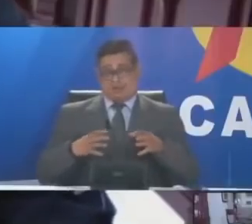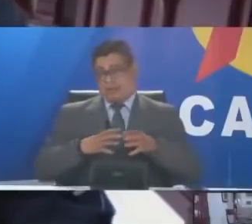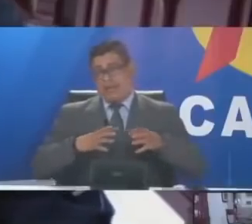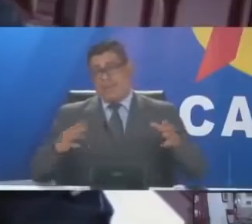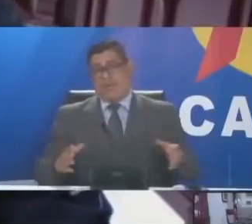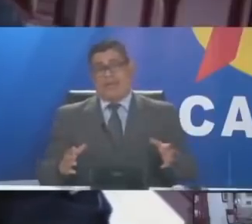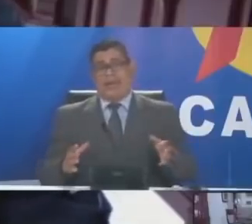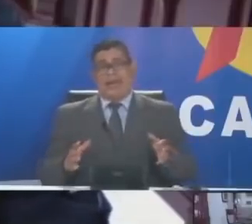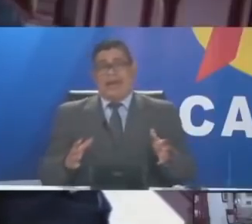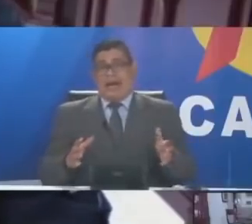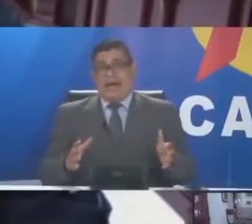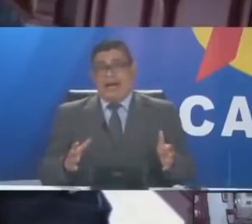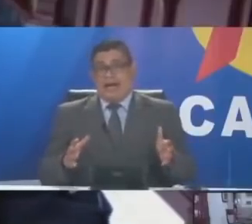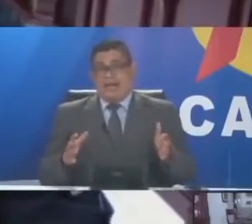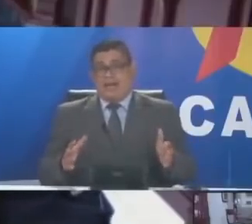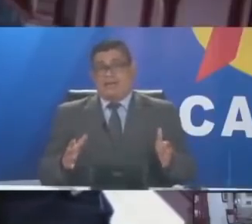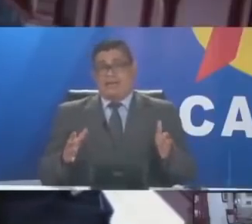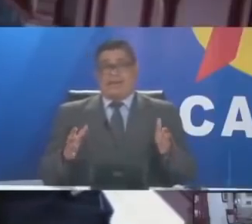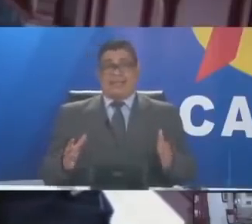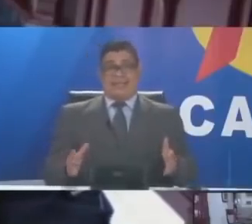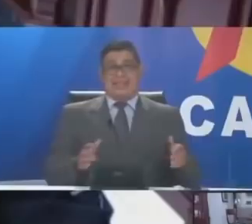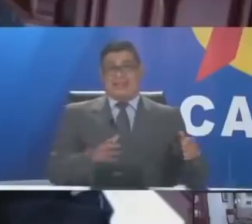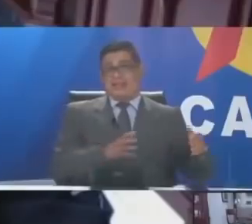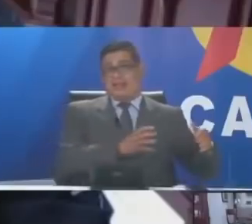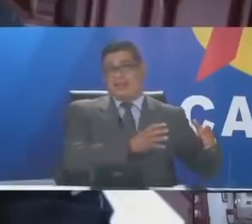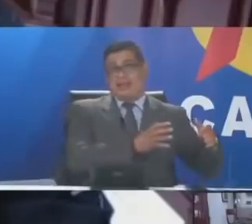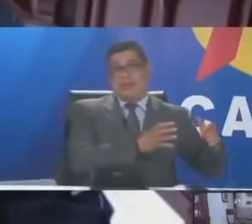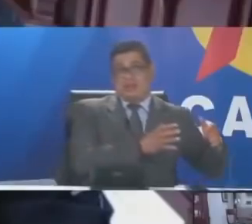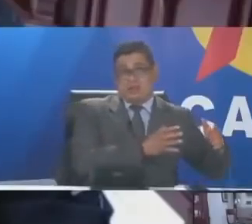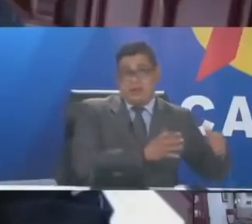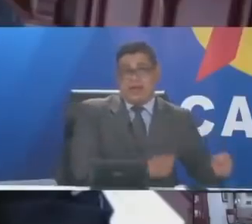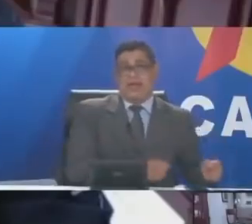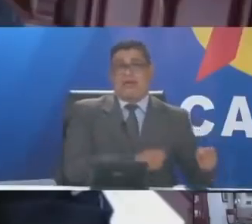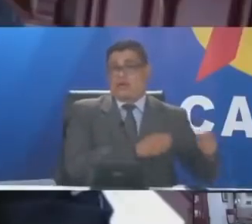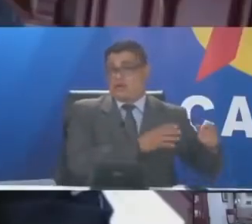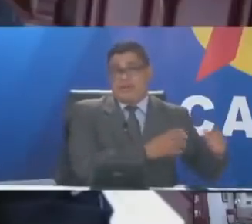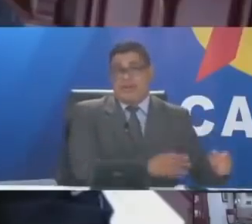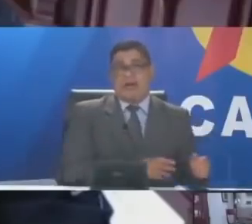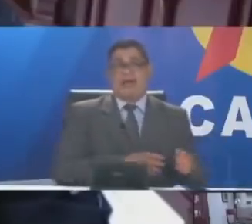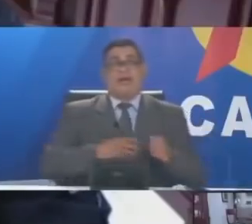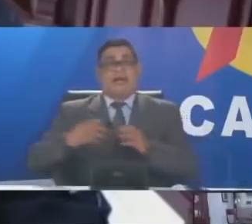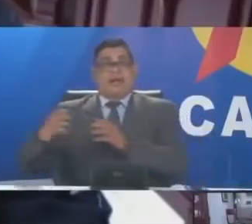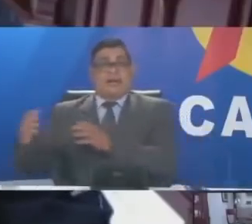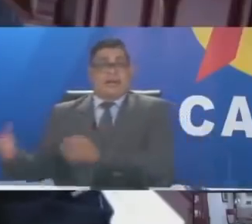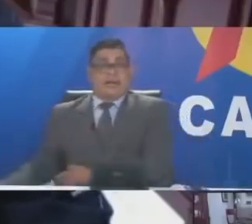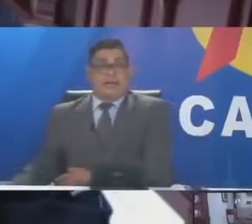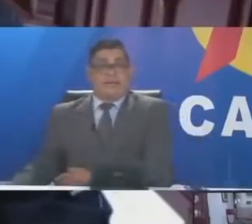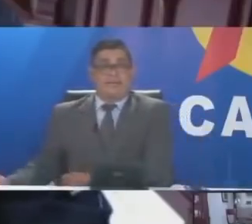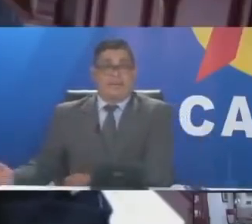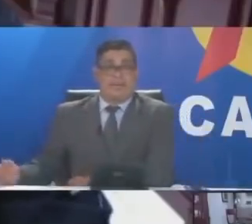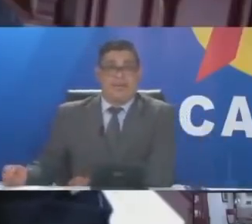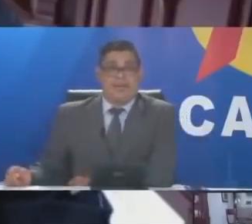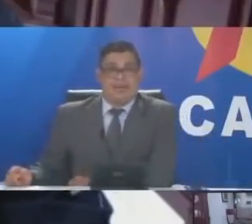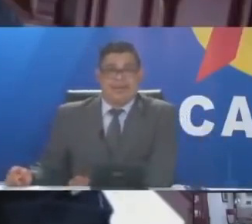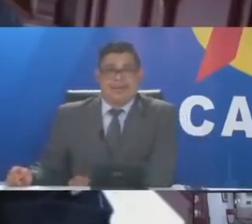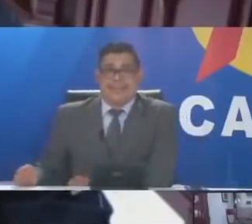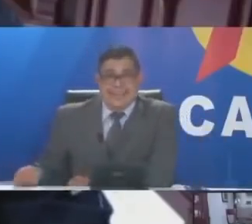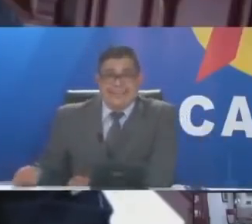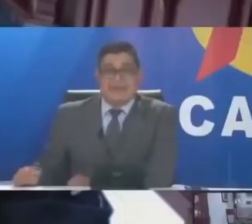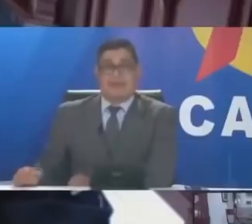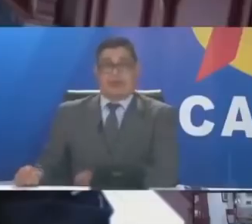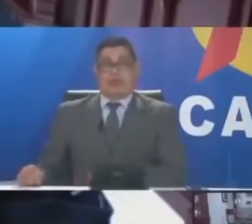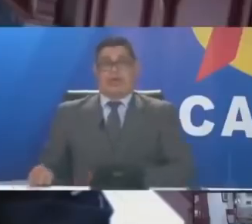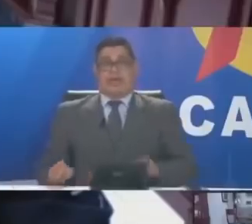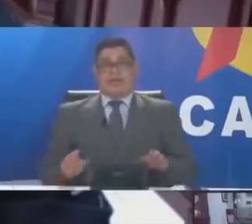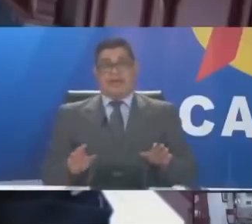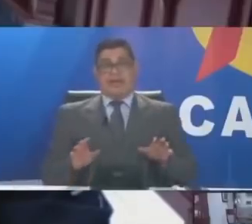poco desoladas porque han habido si a pastillas en la nochebuena o nochevieja y es